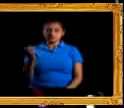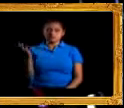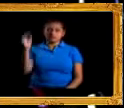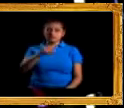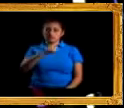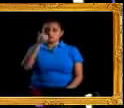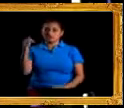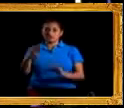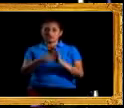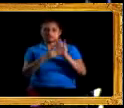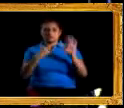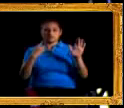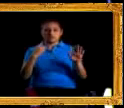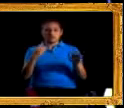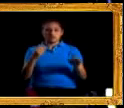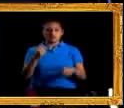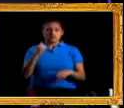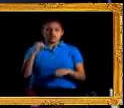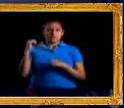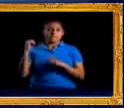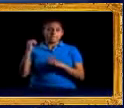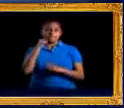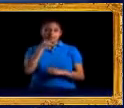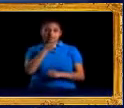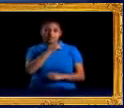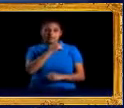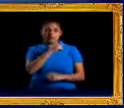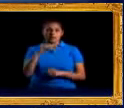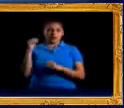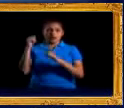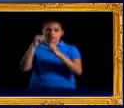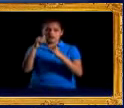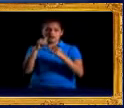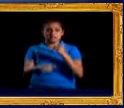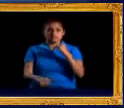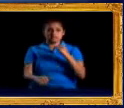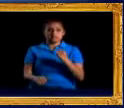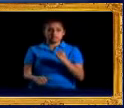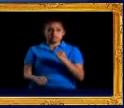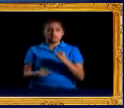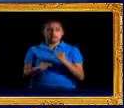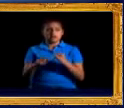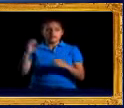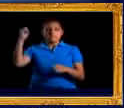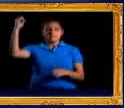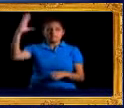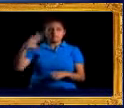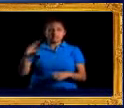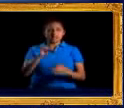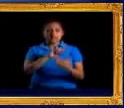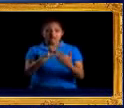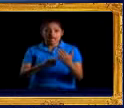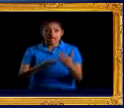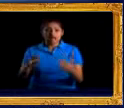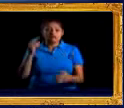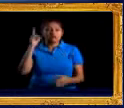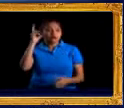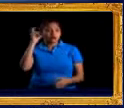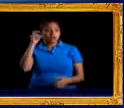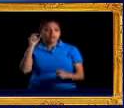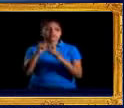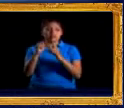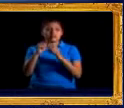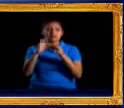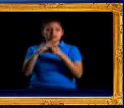siguiente versículo de Apocalipsis 1:3, bienaventurado el que lee y los que oyen las palabras de